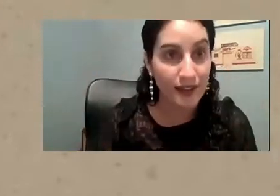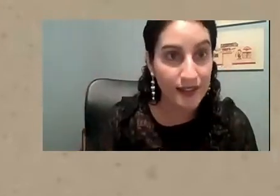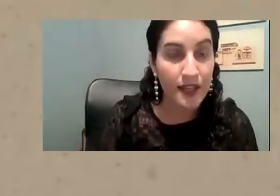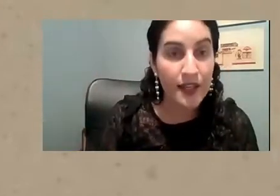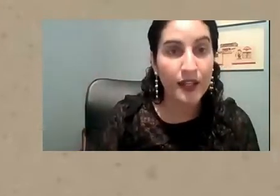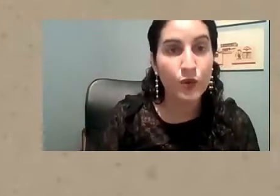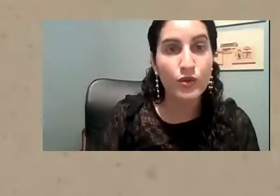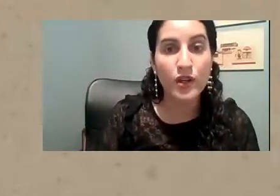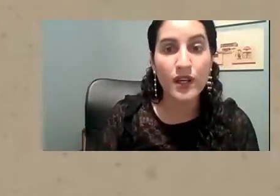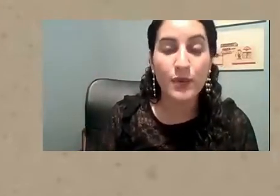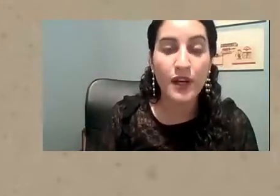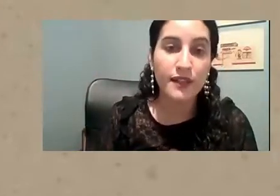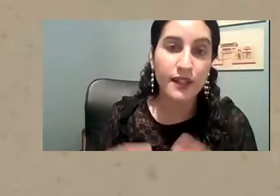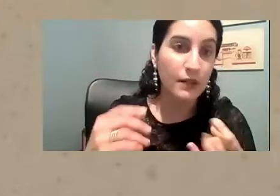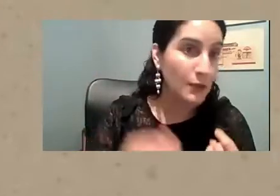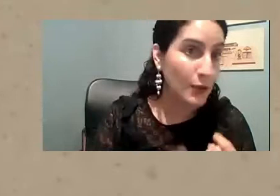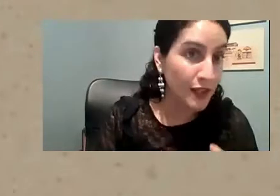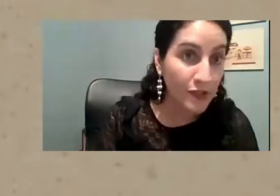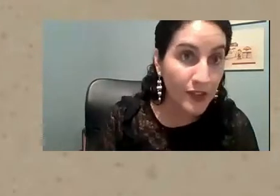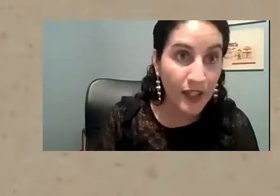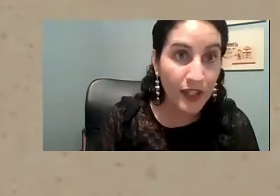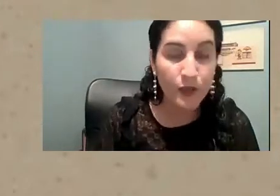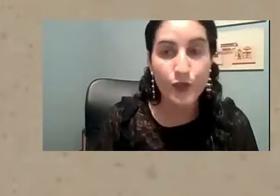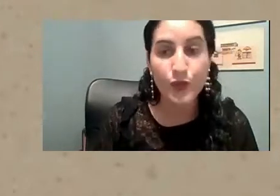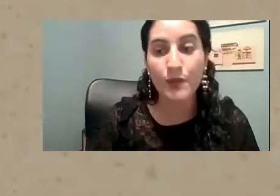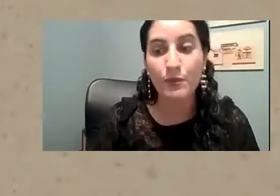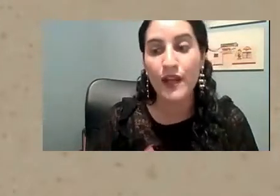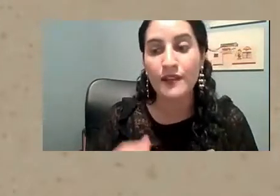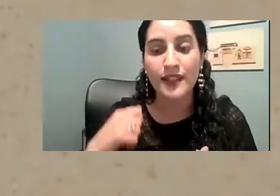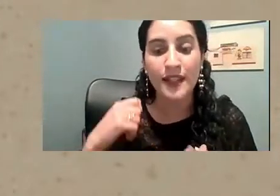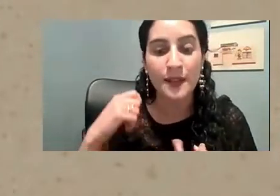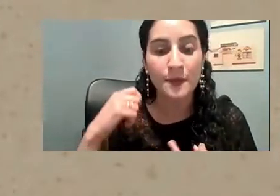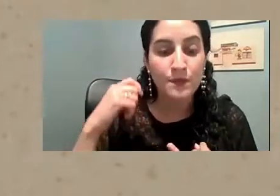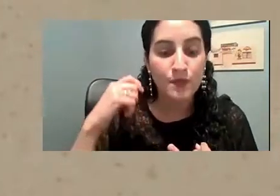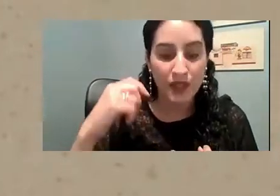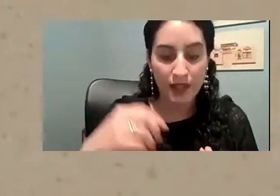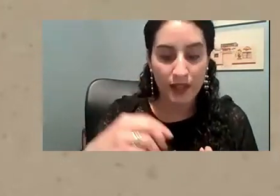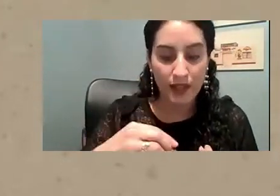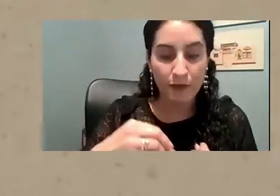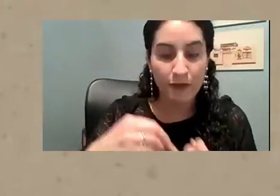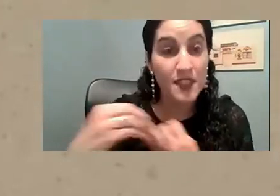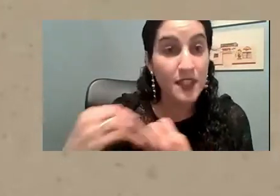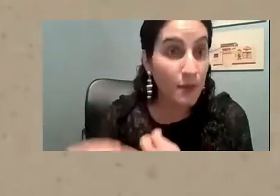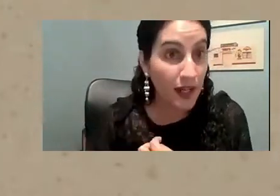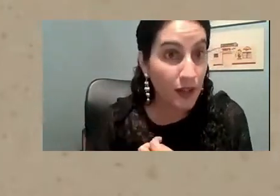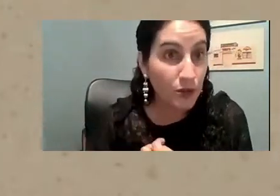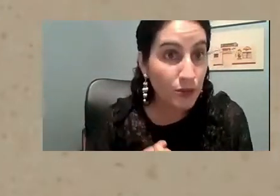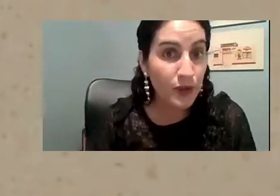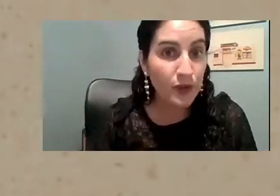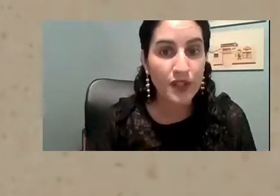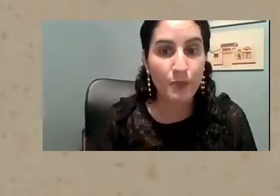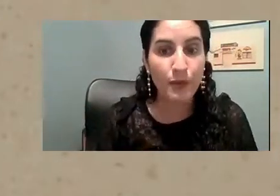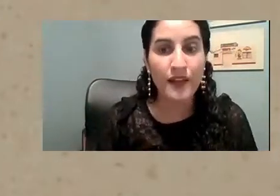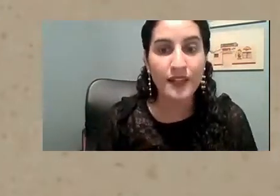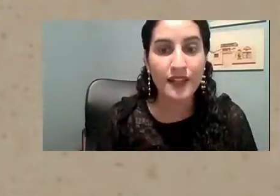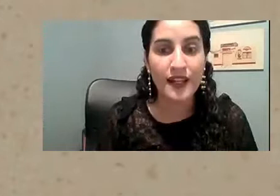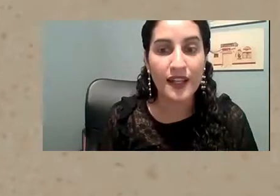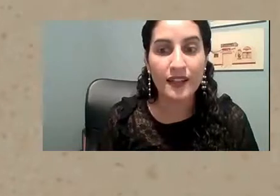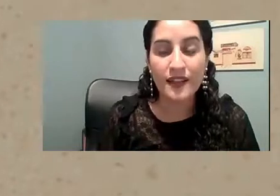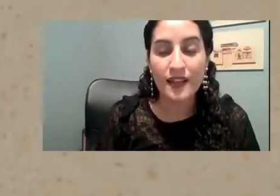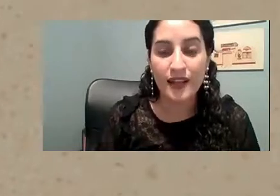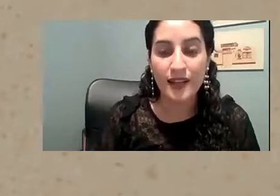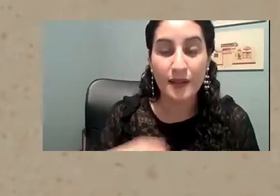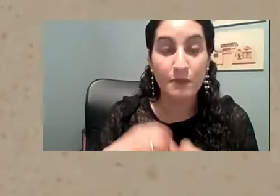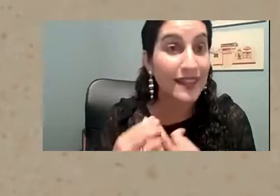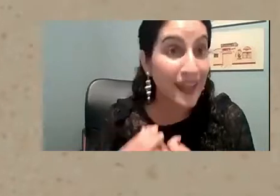integrales, recursos que puedan tener bibliografía, recursos que puedan tener fichas para alumnos, que puedan